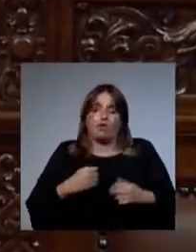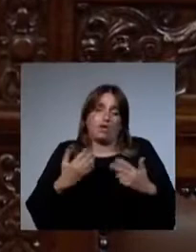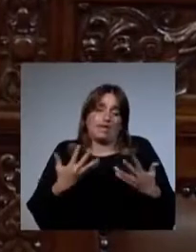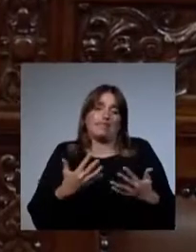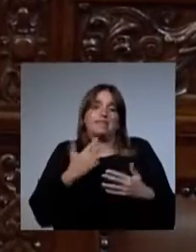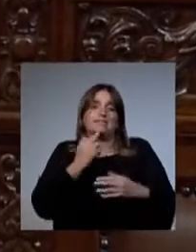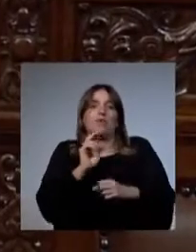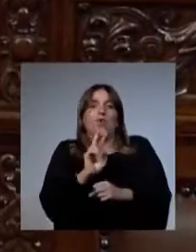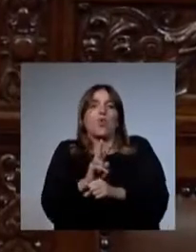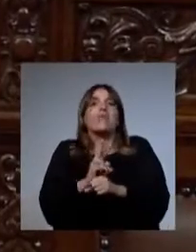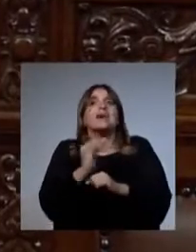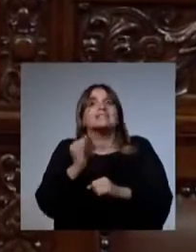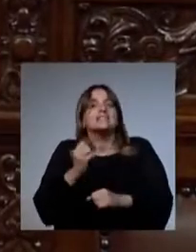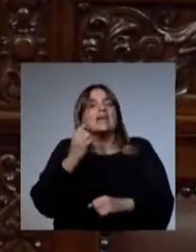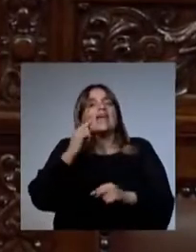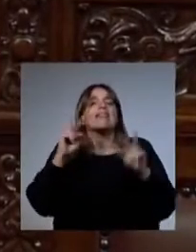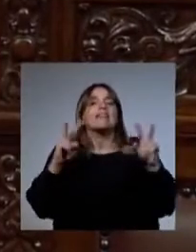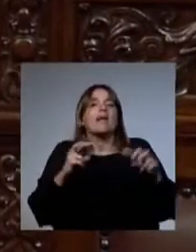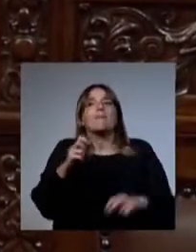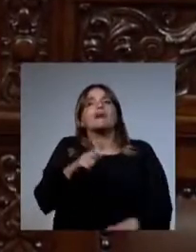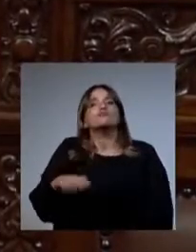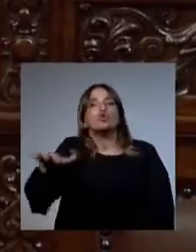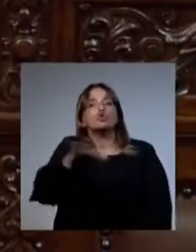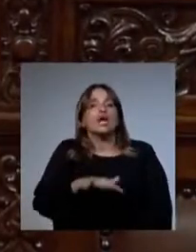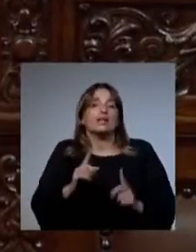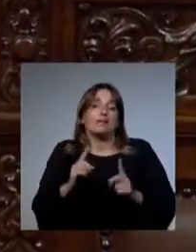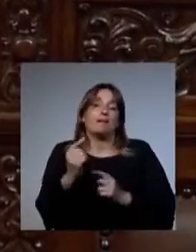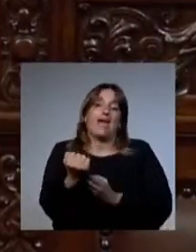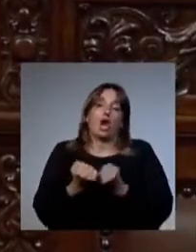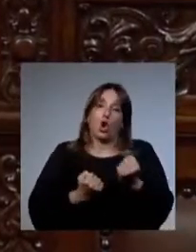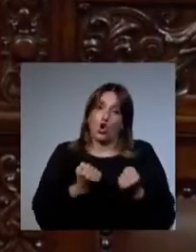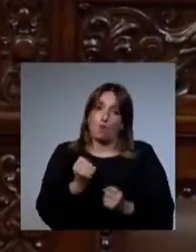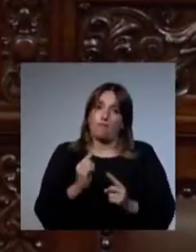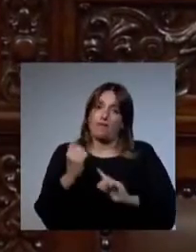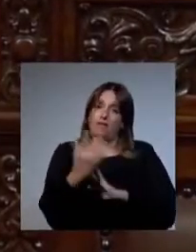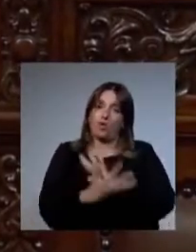sin descuidar el factor social y el factor económico de los uruguayos.